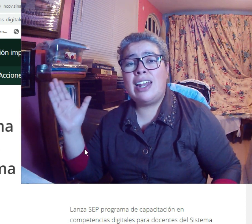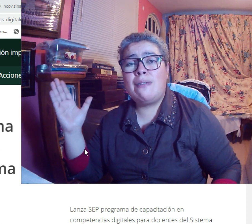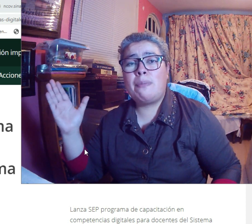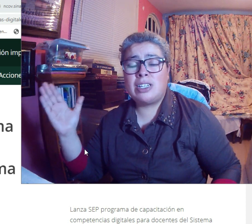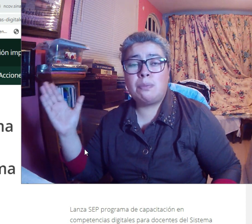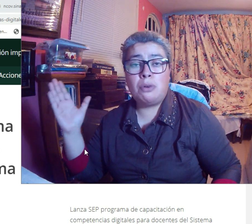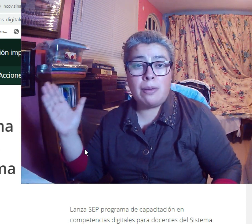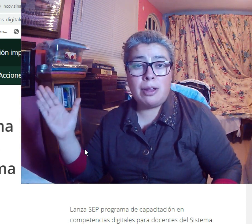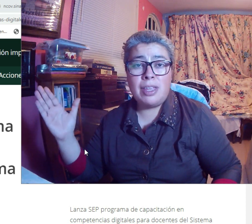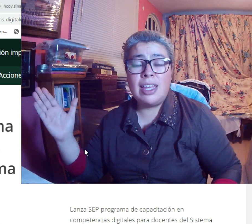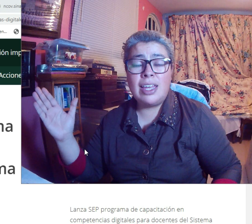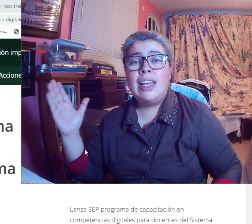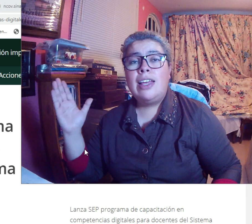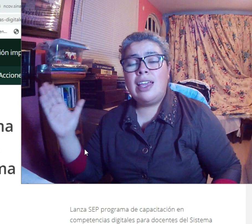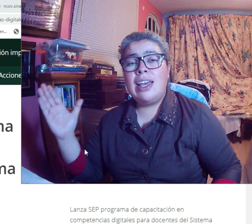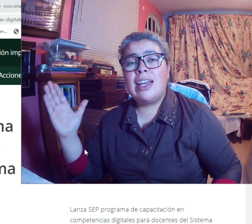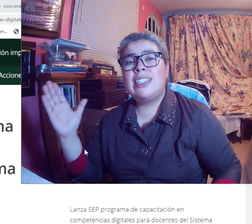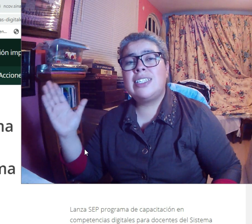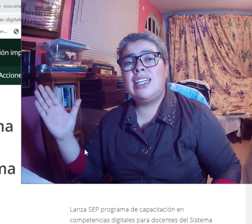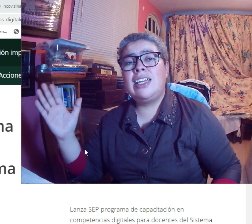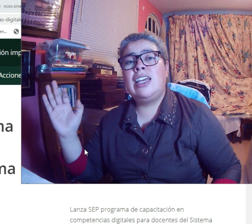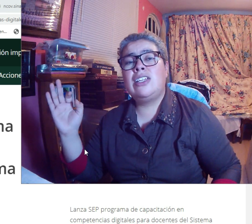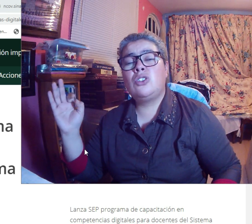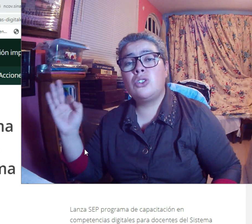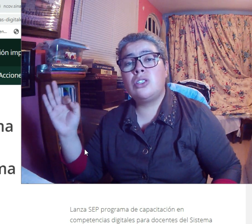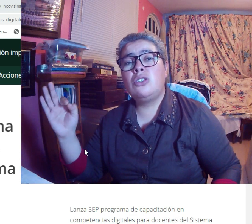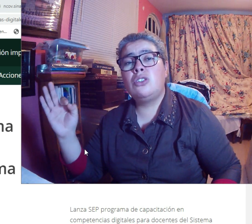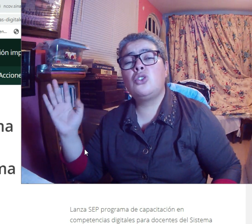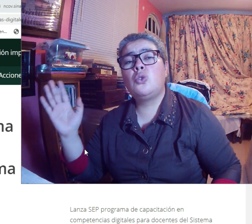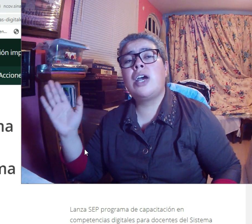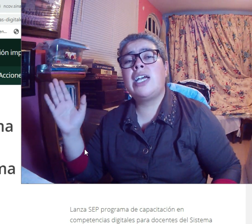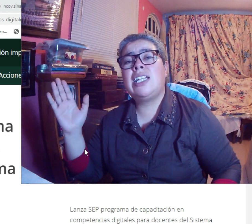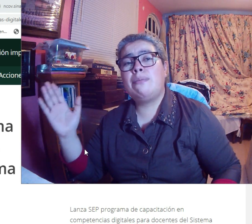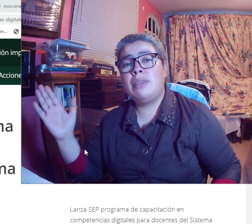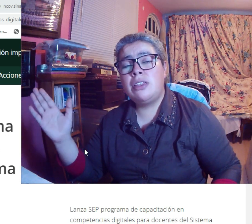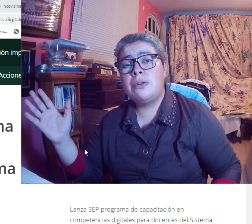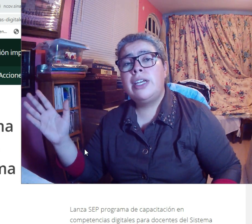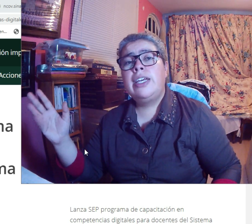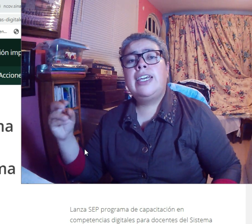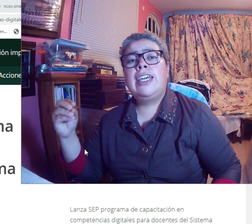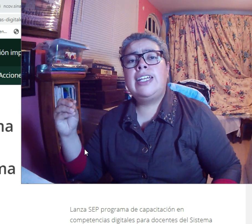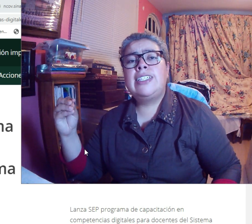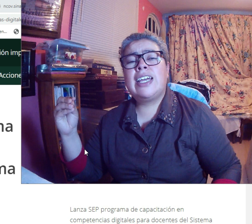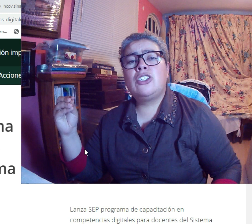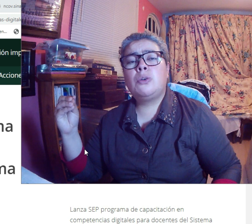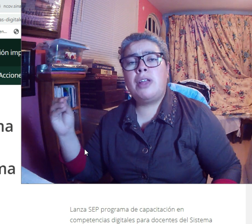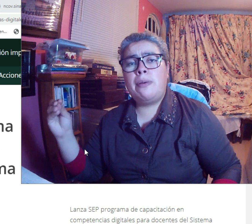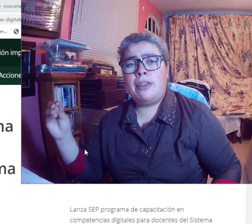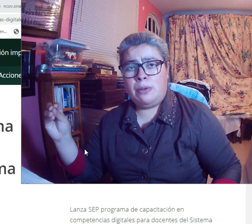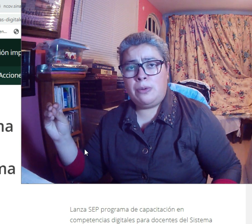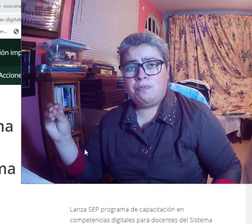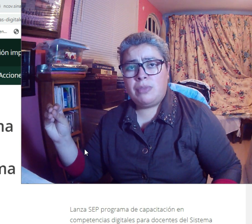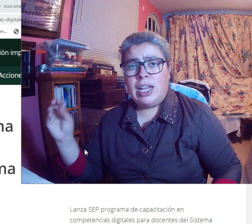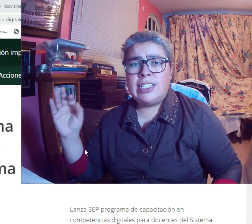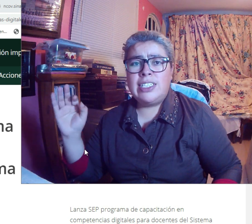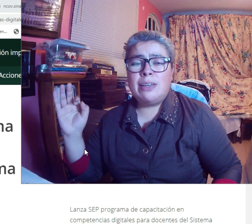¿qué le va a pasar? Probablemente tenga que seguir sosteniendo su aislamiento, en este caso